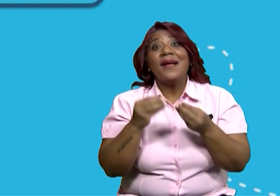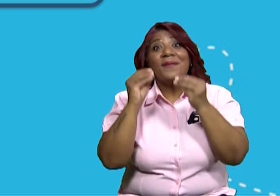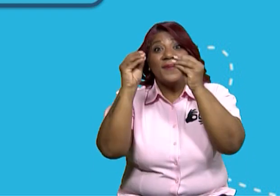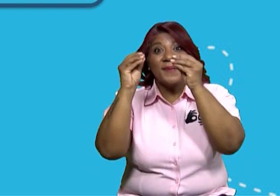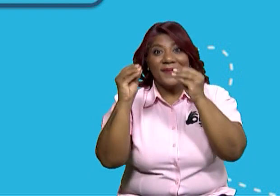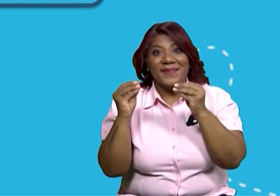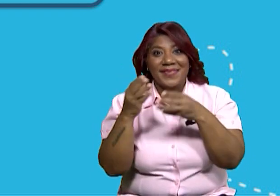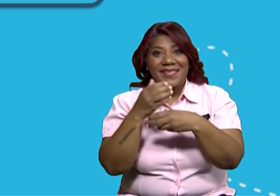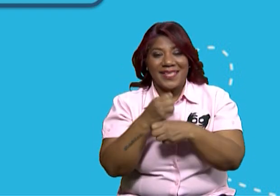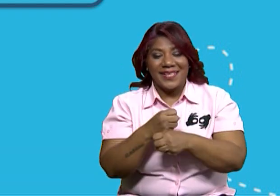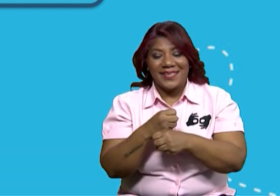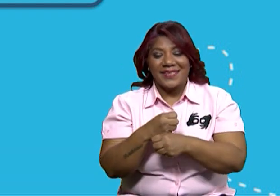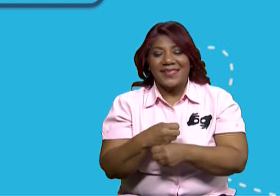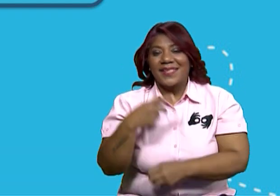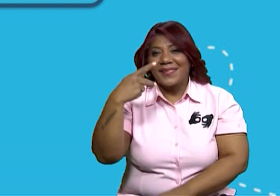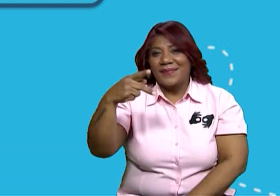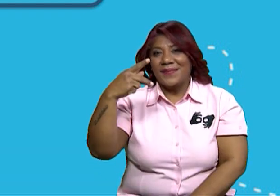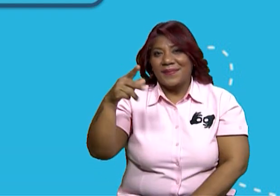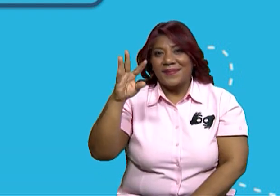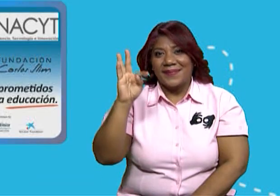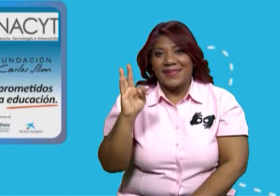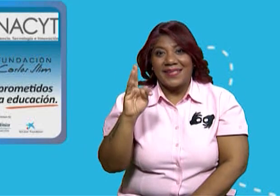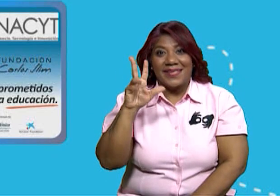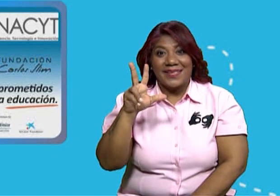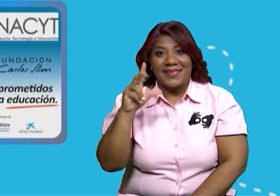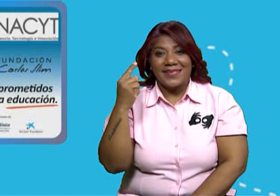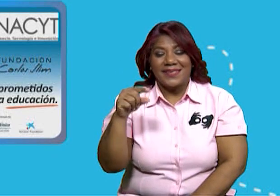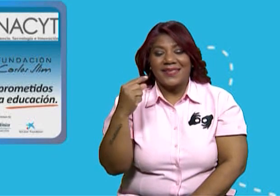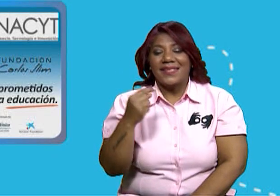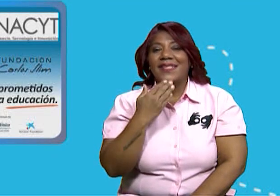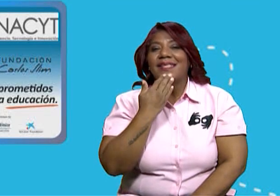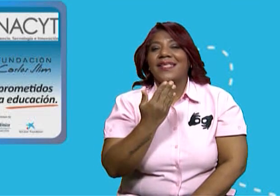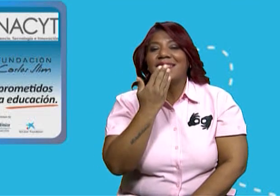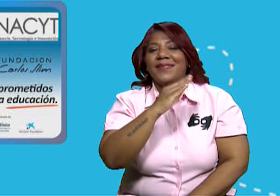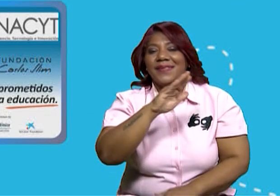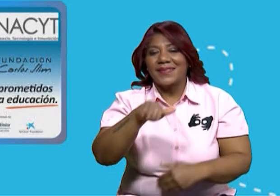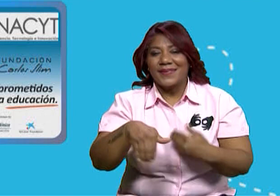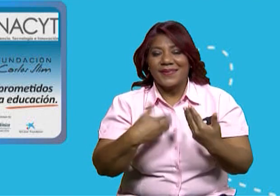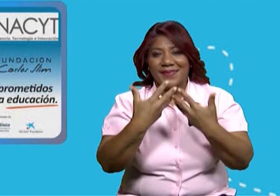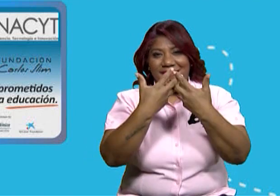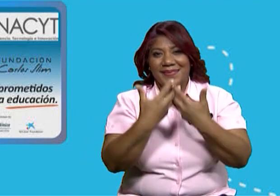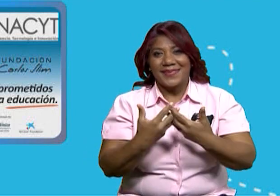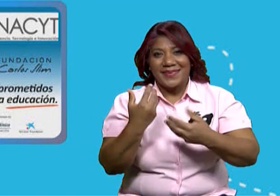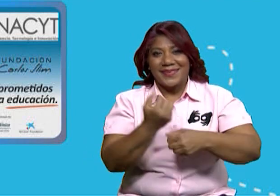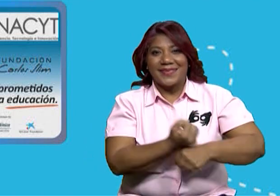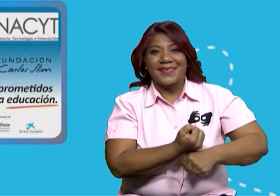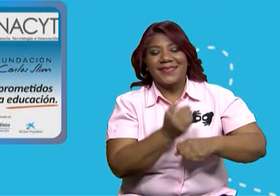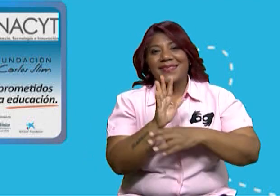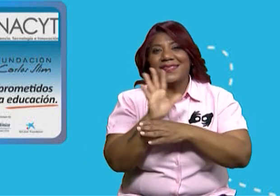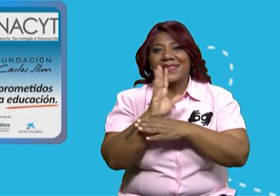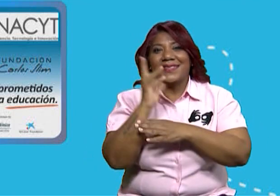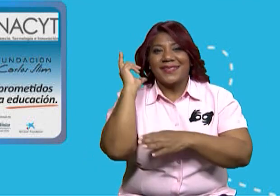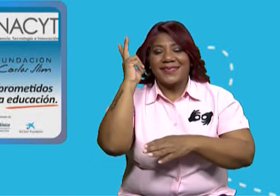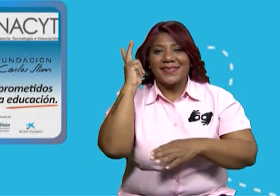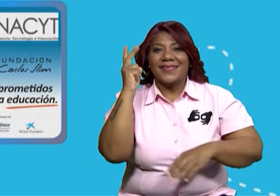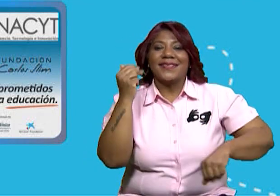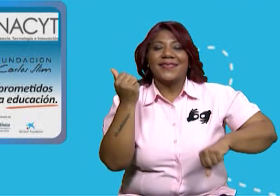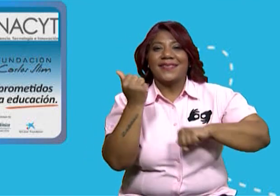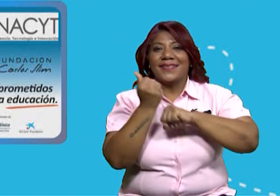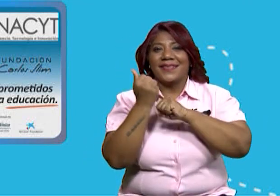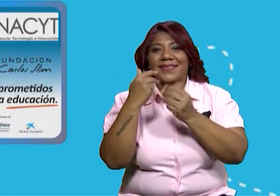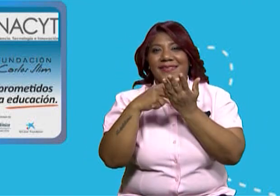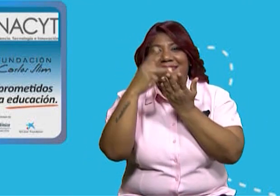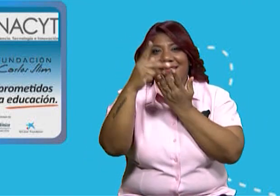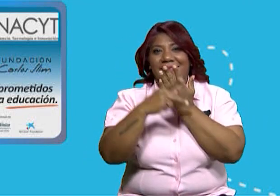Zamudio por sus aportes con los PPTs. Y agradecemos a todos nuestros patrocinadores, fundaciones y televisoras, radioemisoras